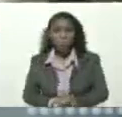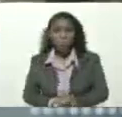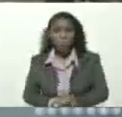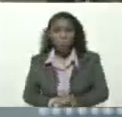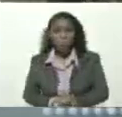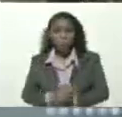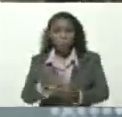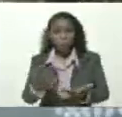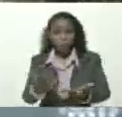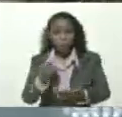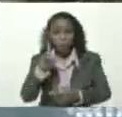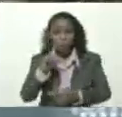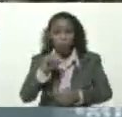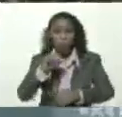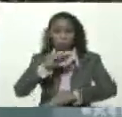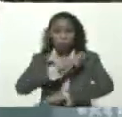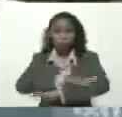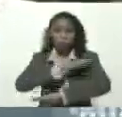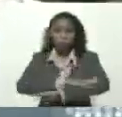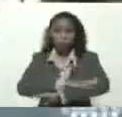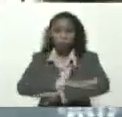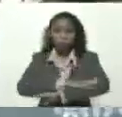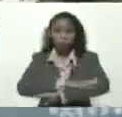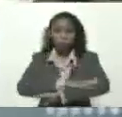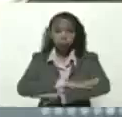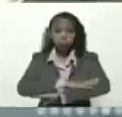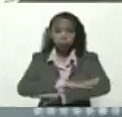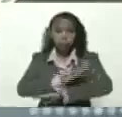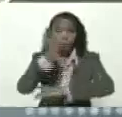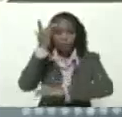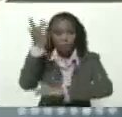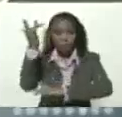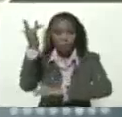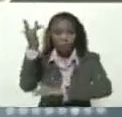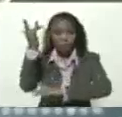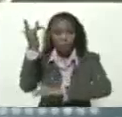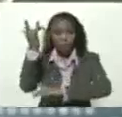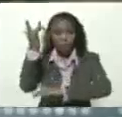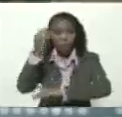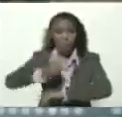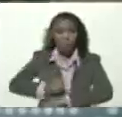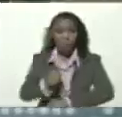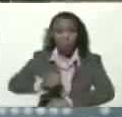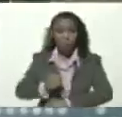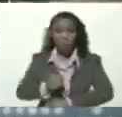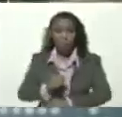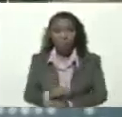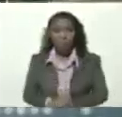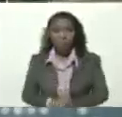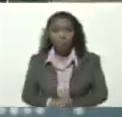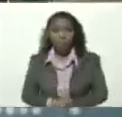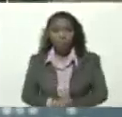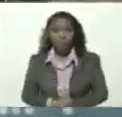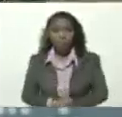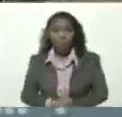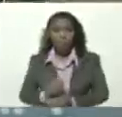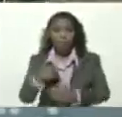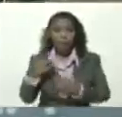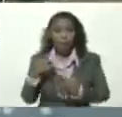de una acción de inteligencia, una acción policial que